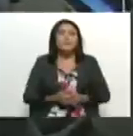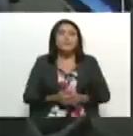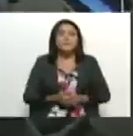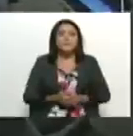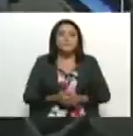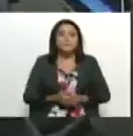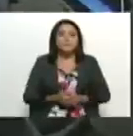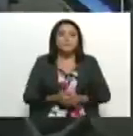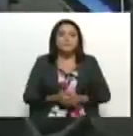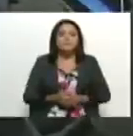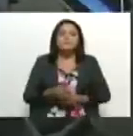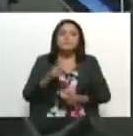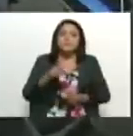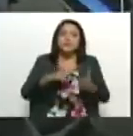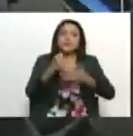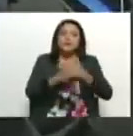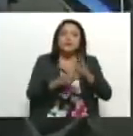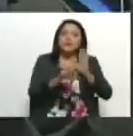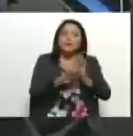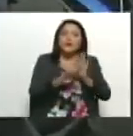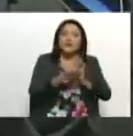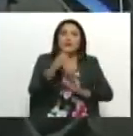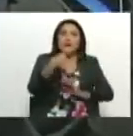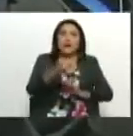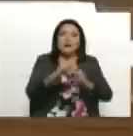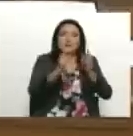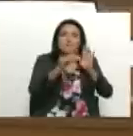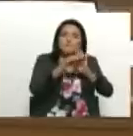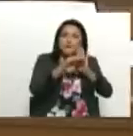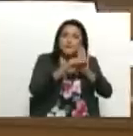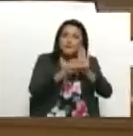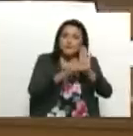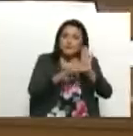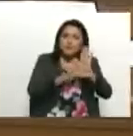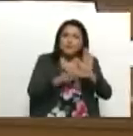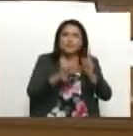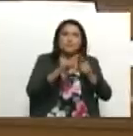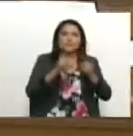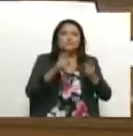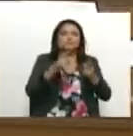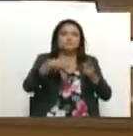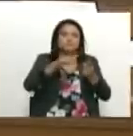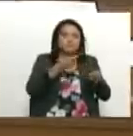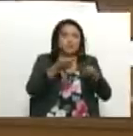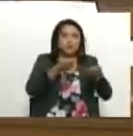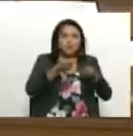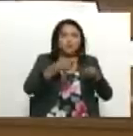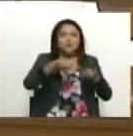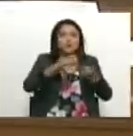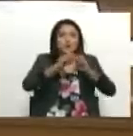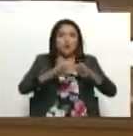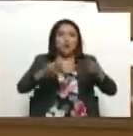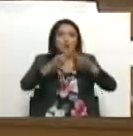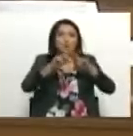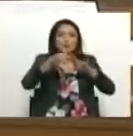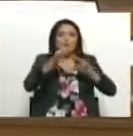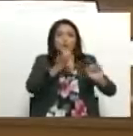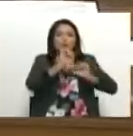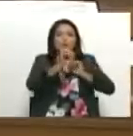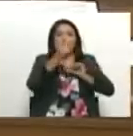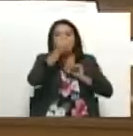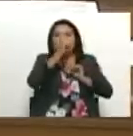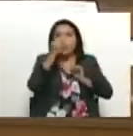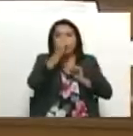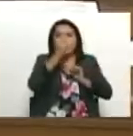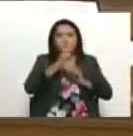El proyecto de ley incorpora diversos elementos contenidos en ley modelo sobre extinción de dominio preparada por la Oficina de Naciones Unidas contra la Droga y